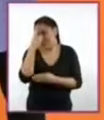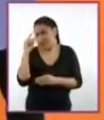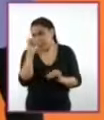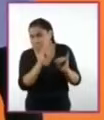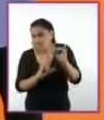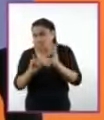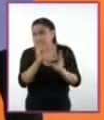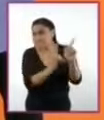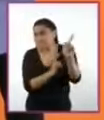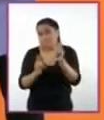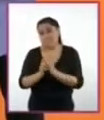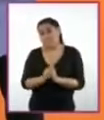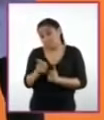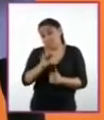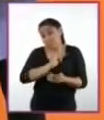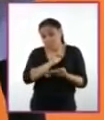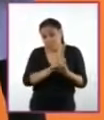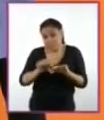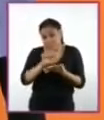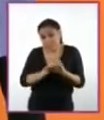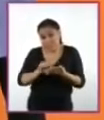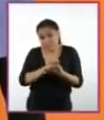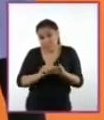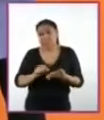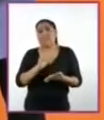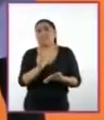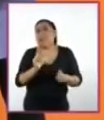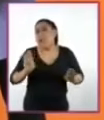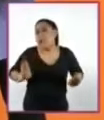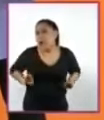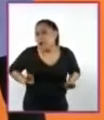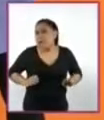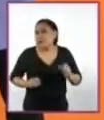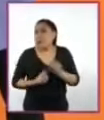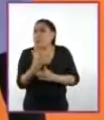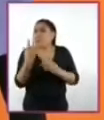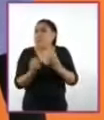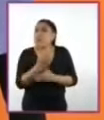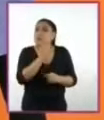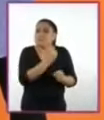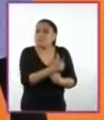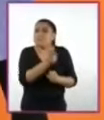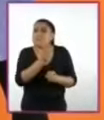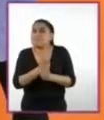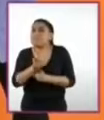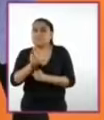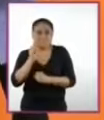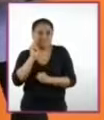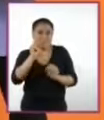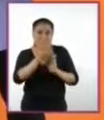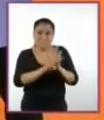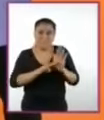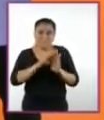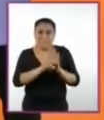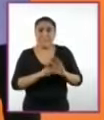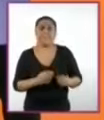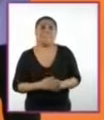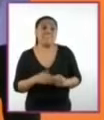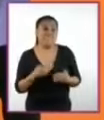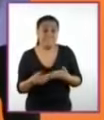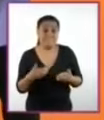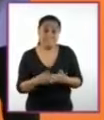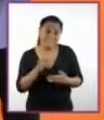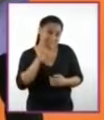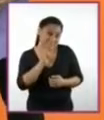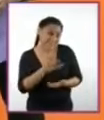armas? Escriban en su carpeta de experiencias las características innovadoras que identificaron en el video.